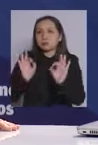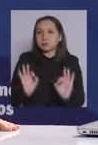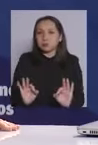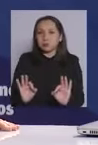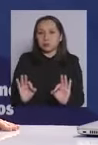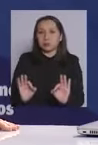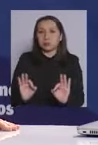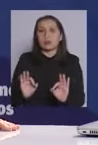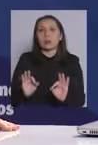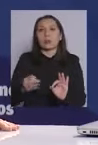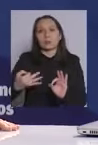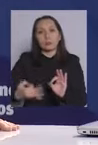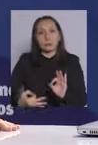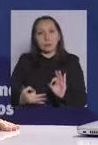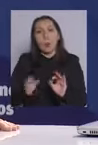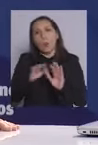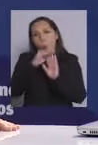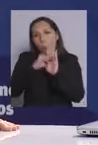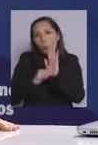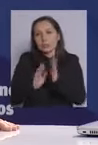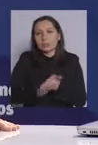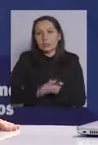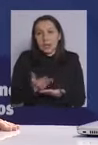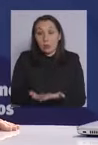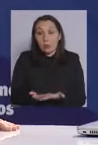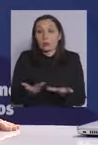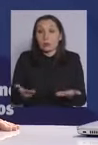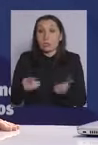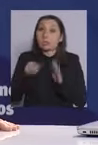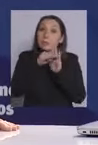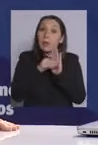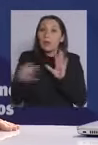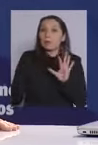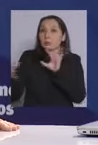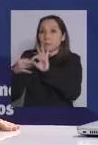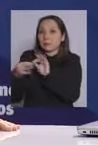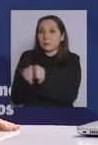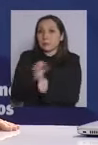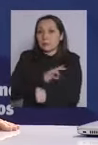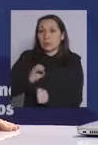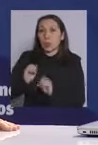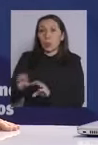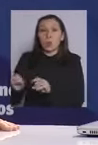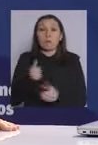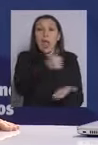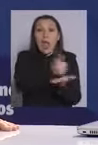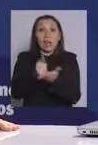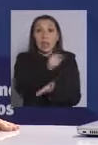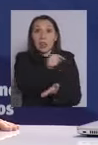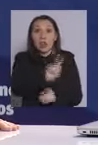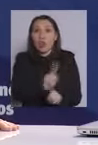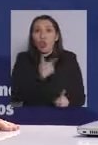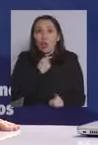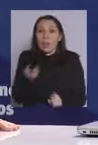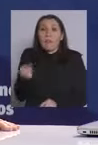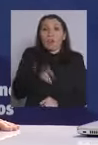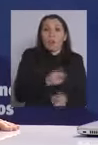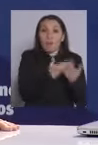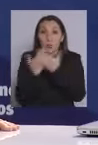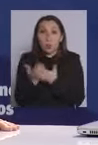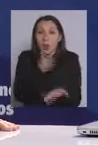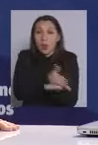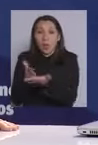digamos, las razones o las medidas sanitarias. Así que es una medida conjunta, pero si los alcaldes no quieren que sus estudiantes